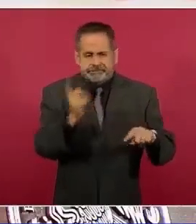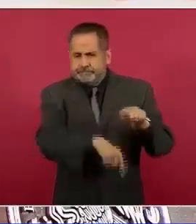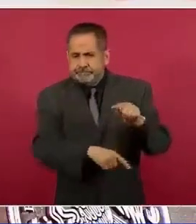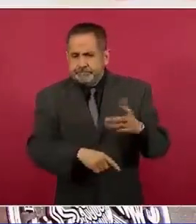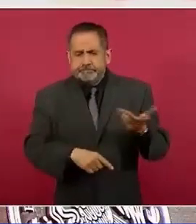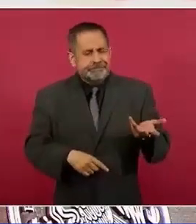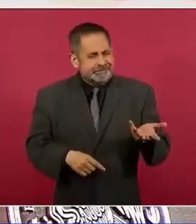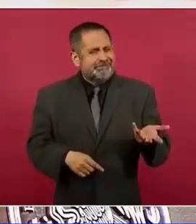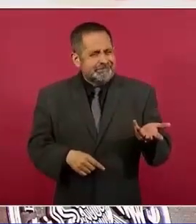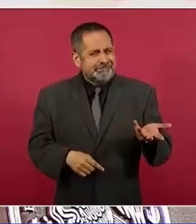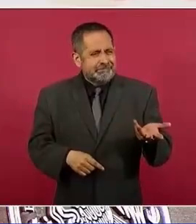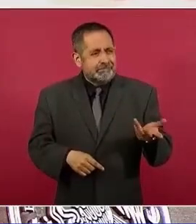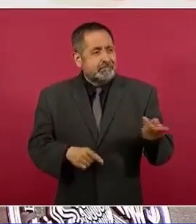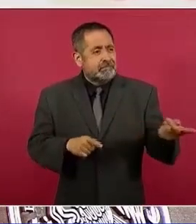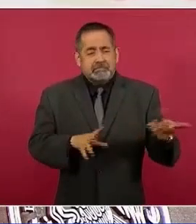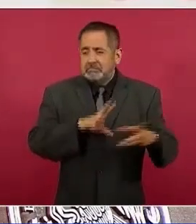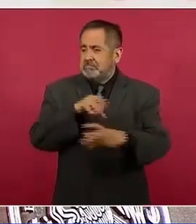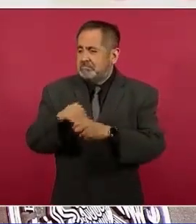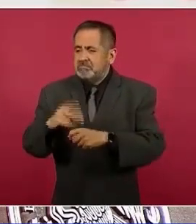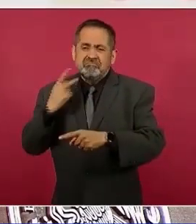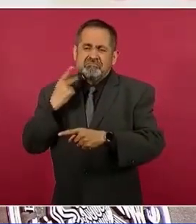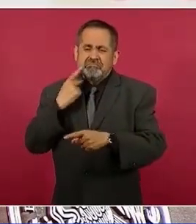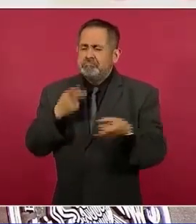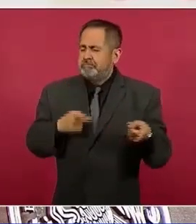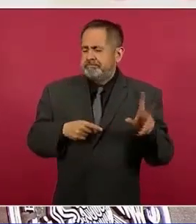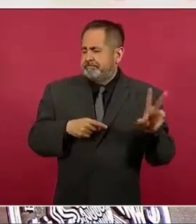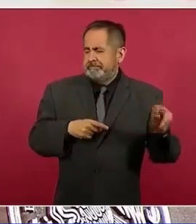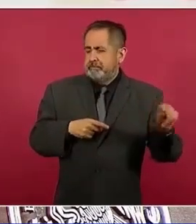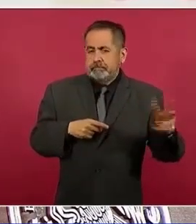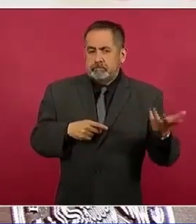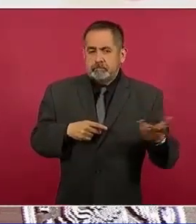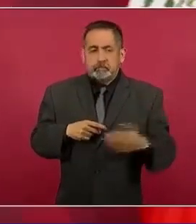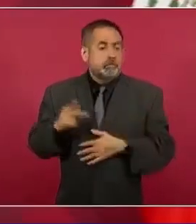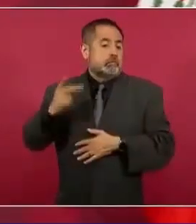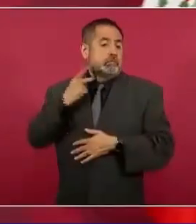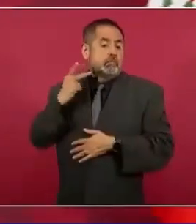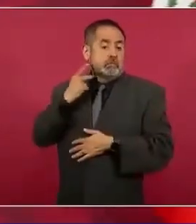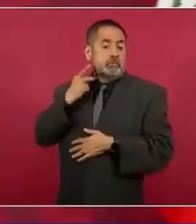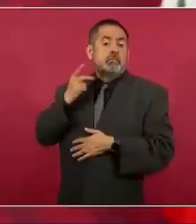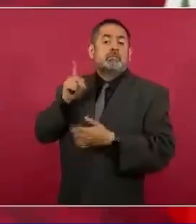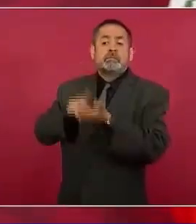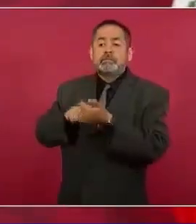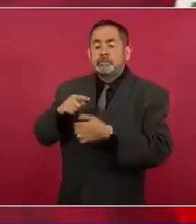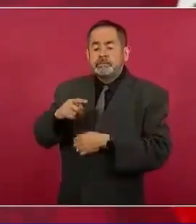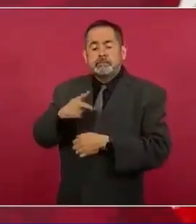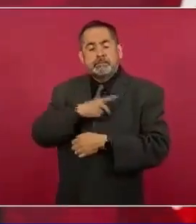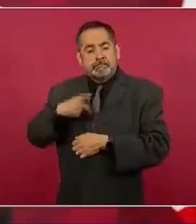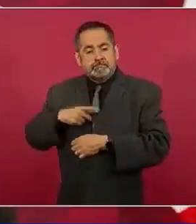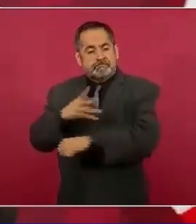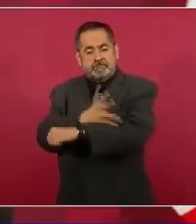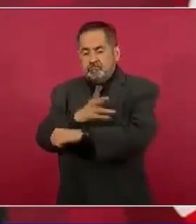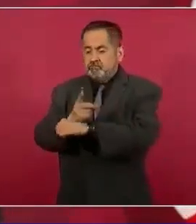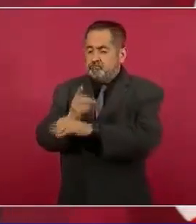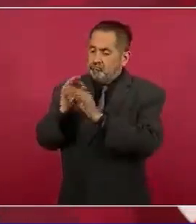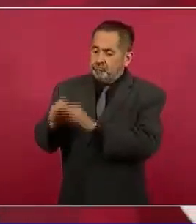no te dediques a la política, porque la política es un noble oficio que ni los más